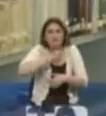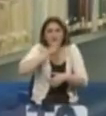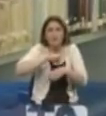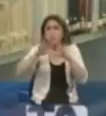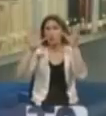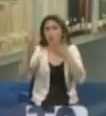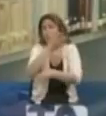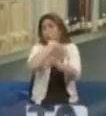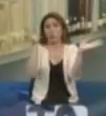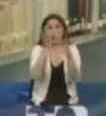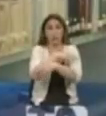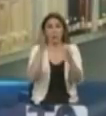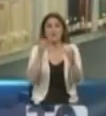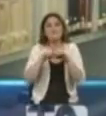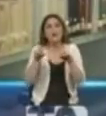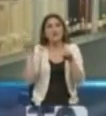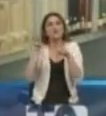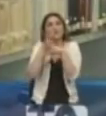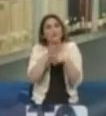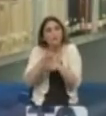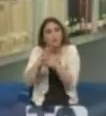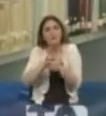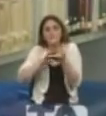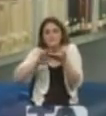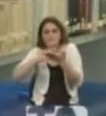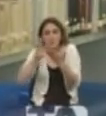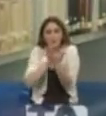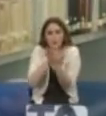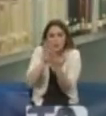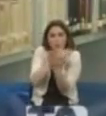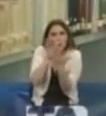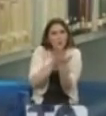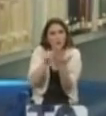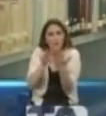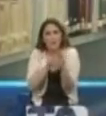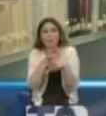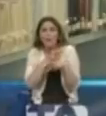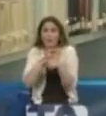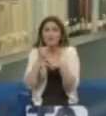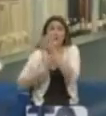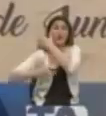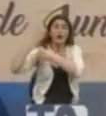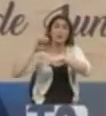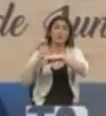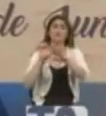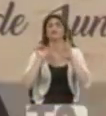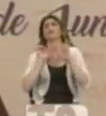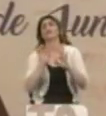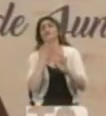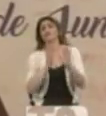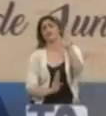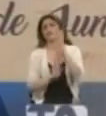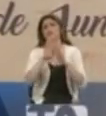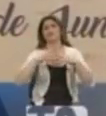se fue construyendo la legislación del país. Es decir, cómo se fue construyendo la razón de Estado. De cómo vamos a poder